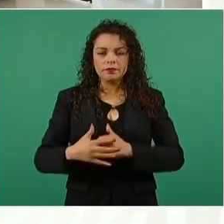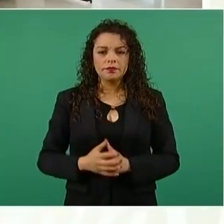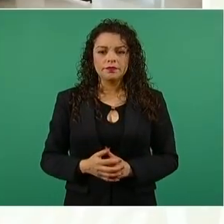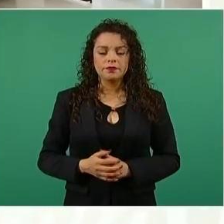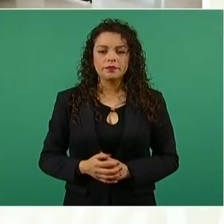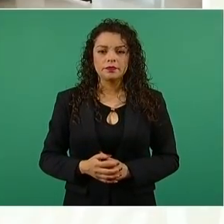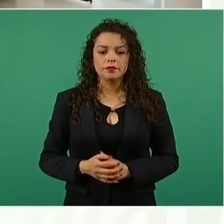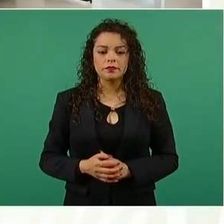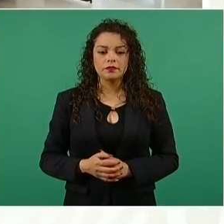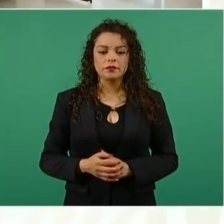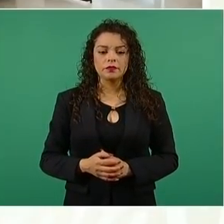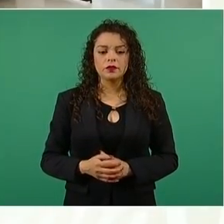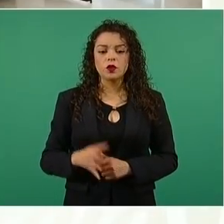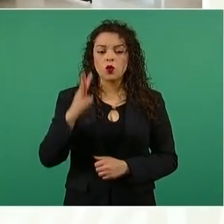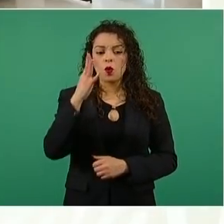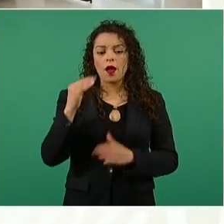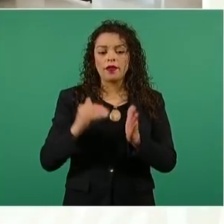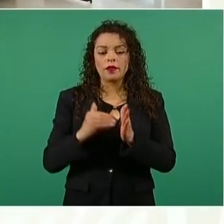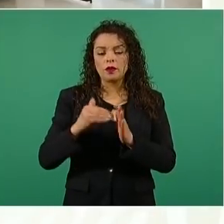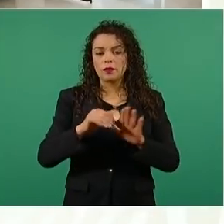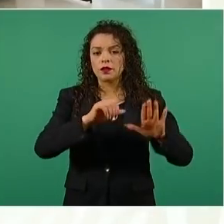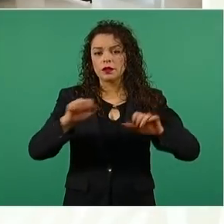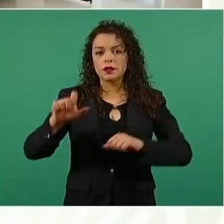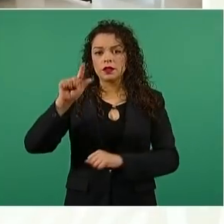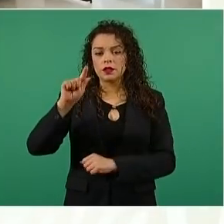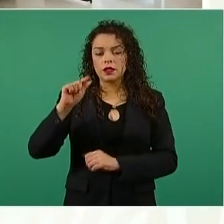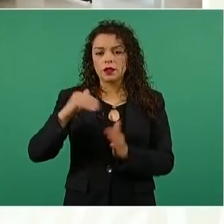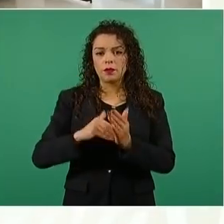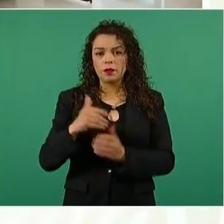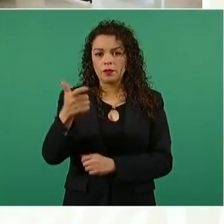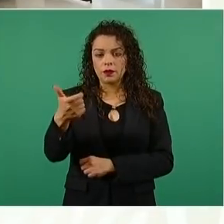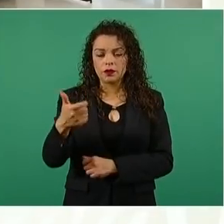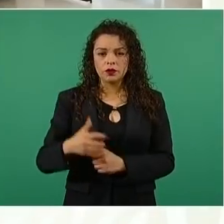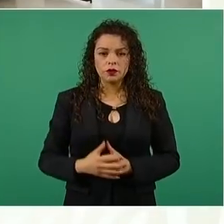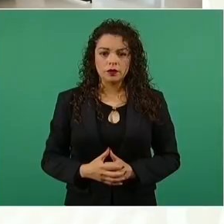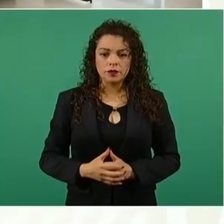con un premio de 4.670.000 pesos.